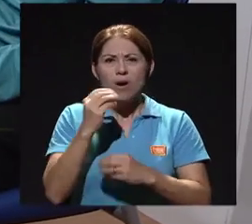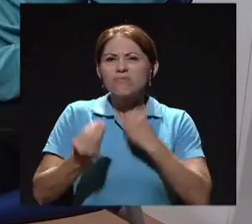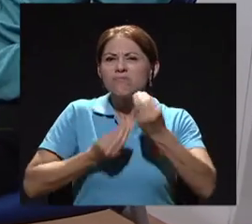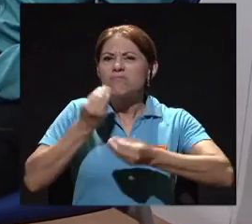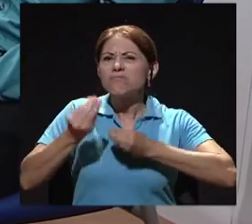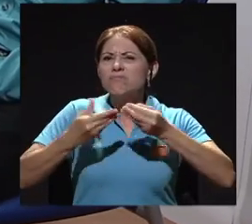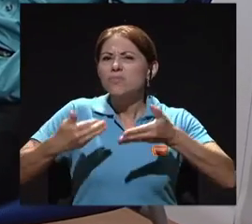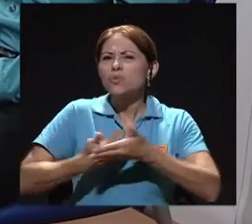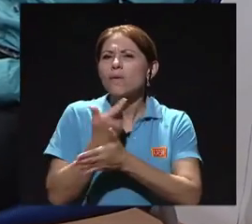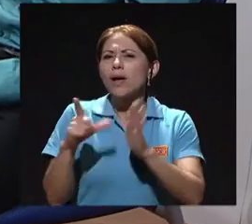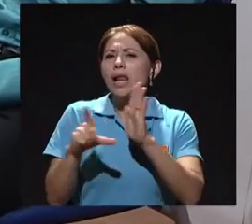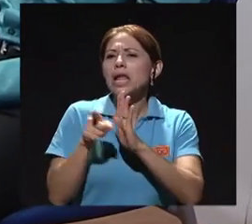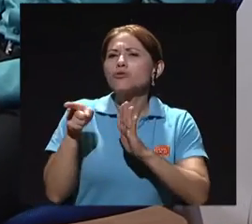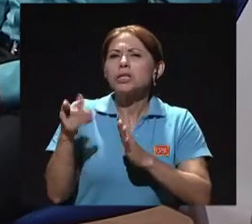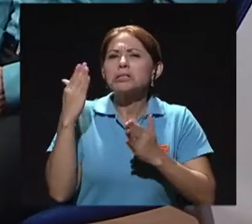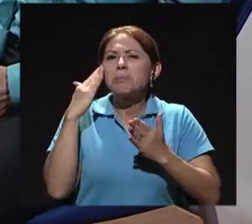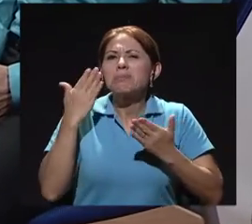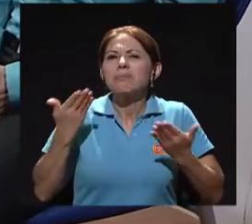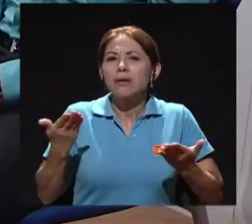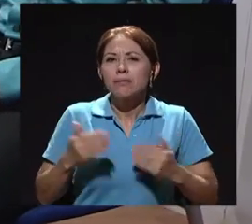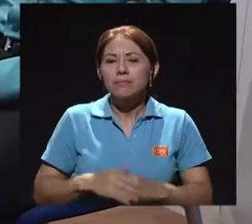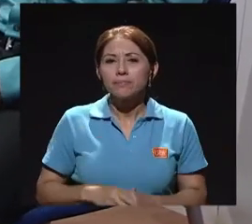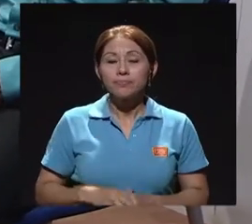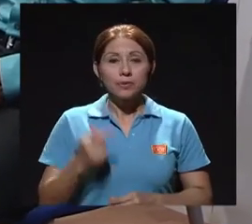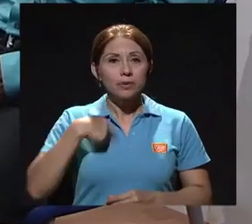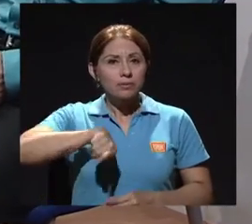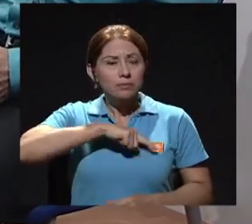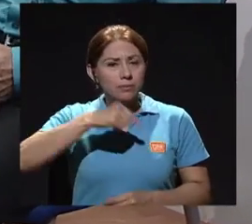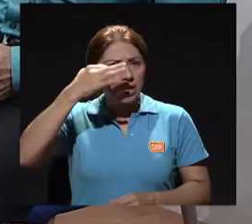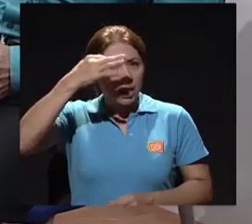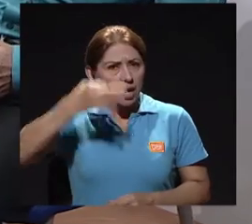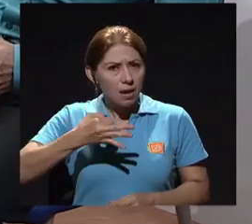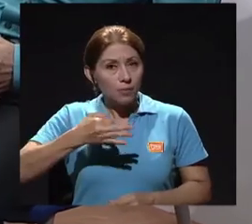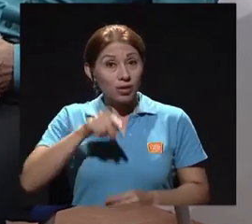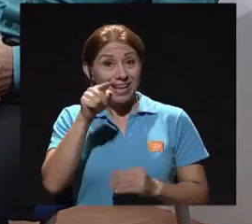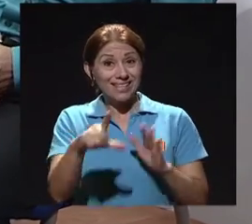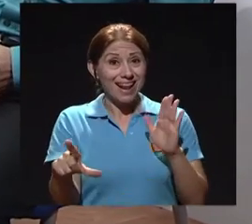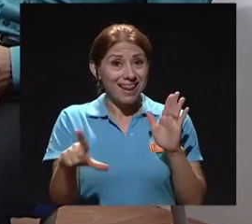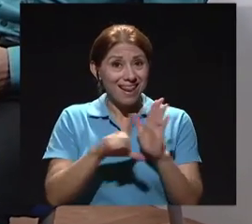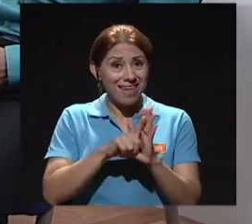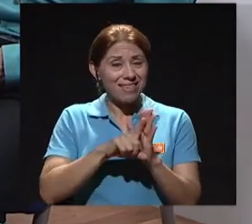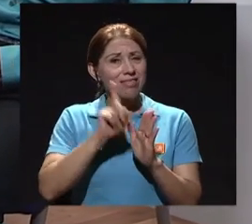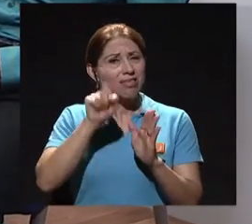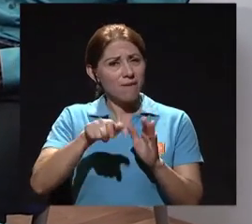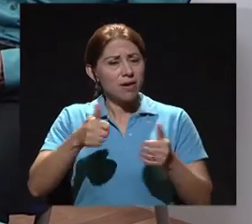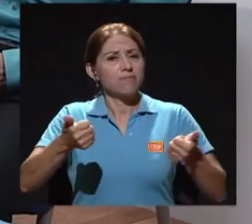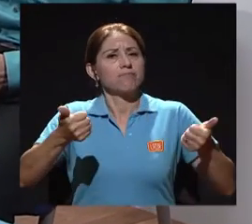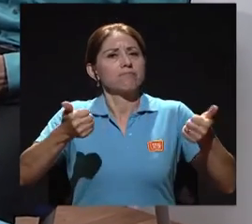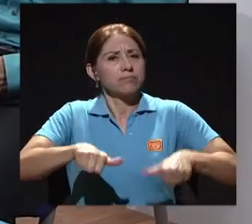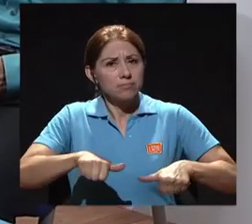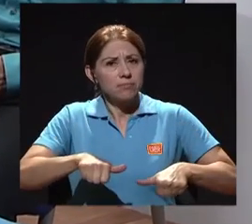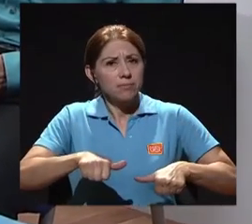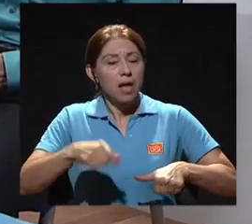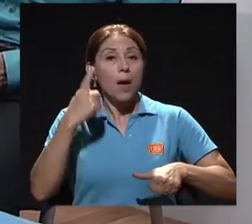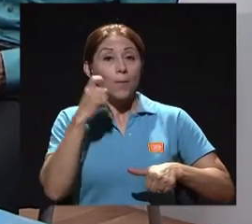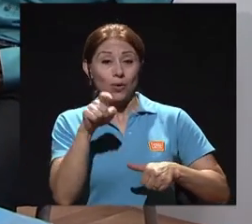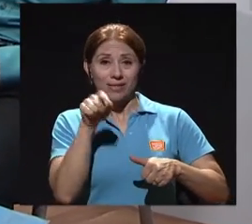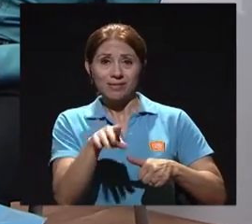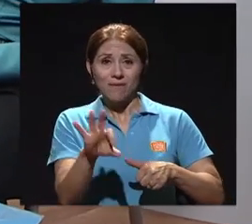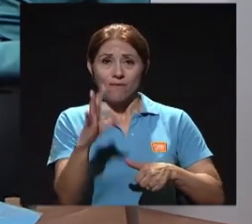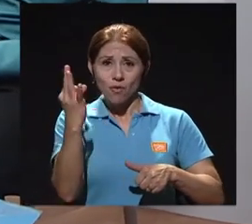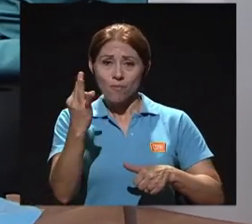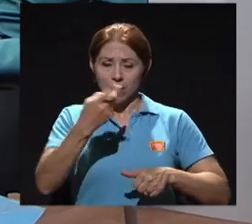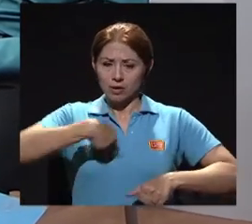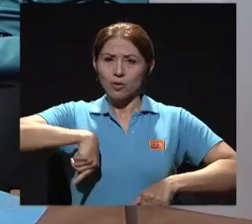la nueva ley creemos que es absolutamente necesaria que esta ley se apruebe porque es el